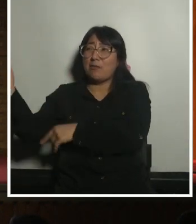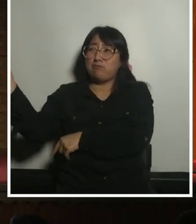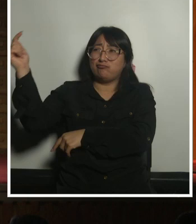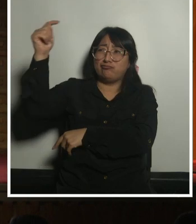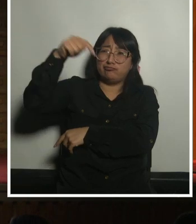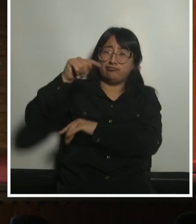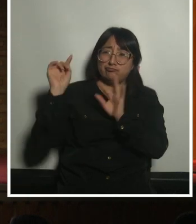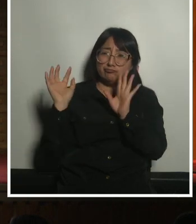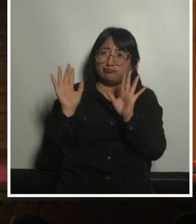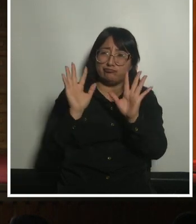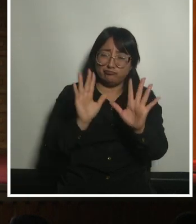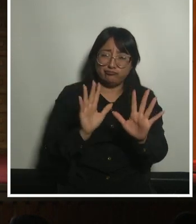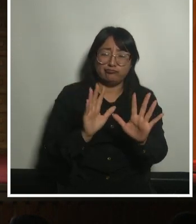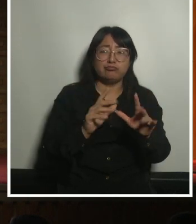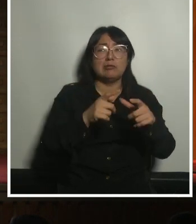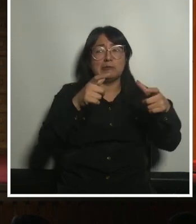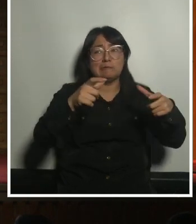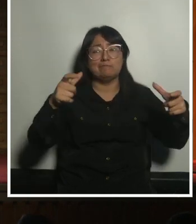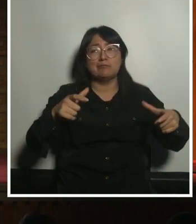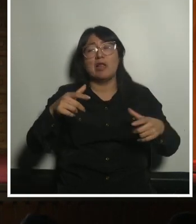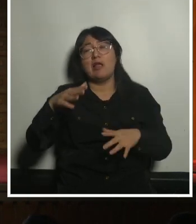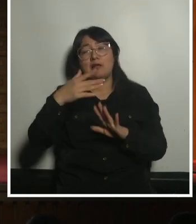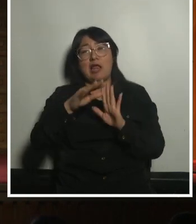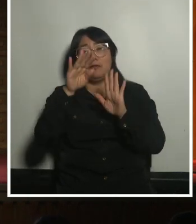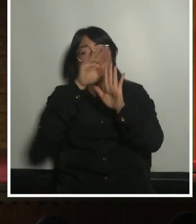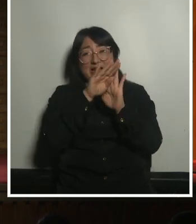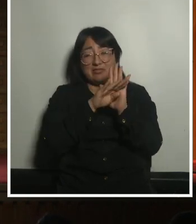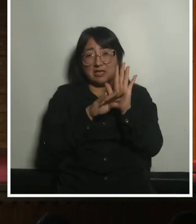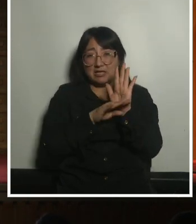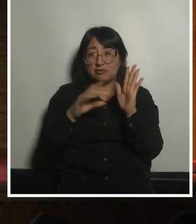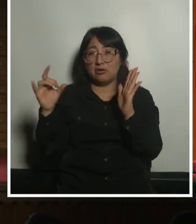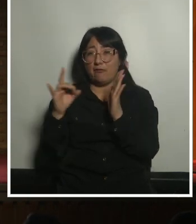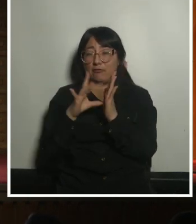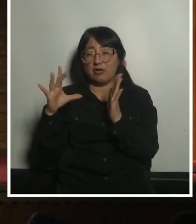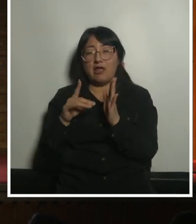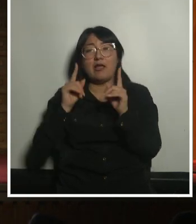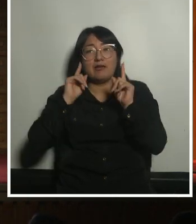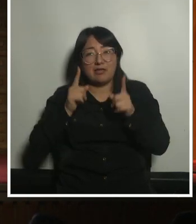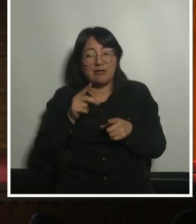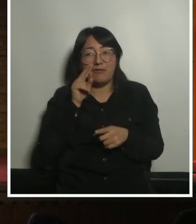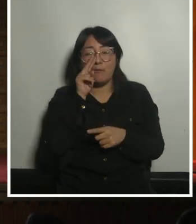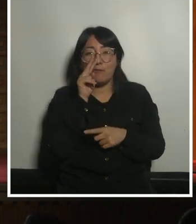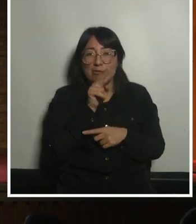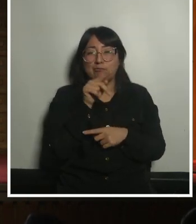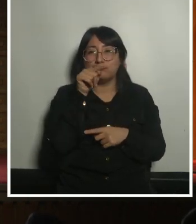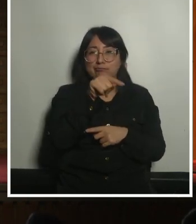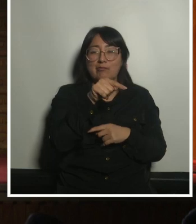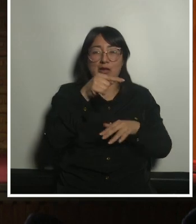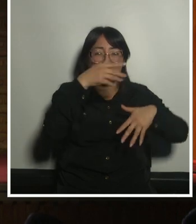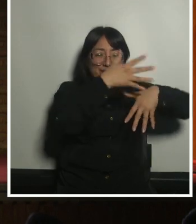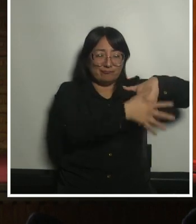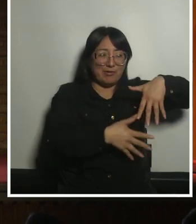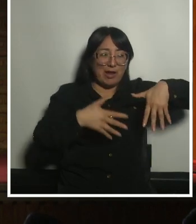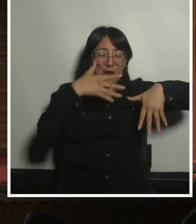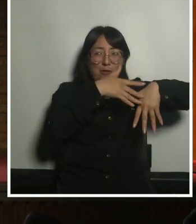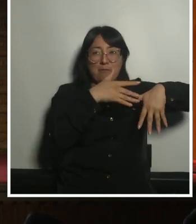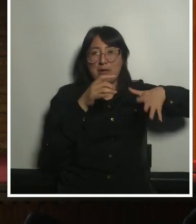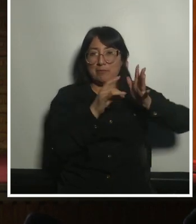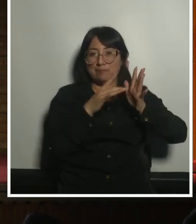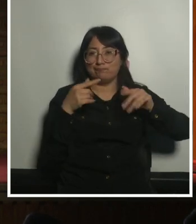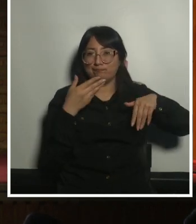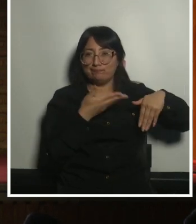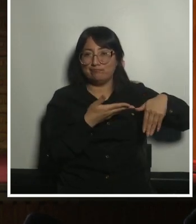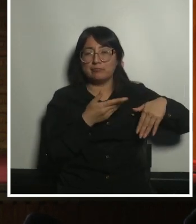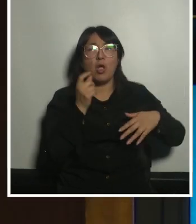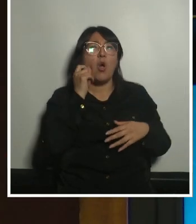transformaciones en los indicadores de vulnerabilidad social, que son los que debemos sumar para nuestros mapas de riesgo. ¿Cuáles son